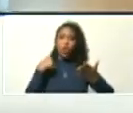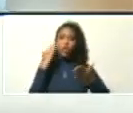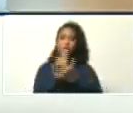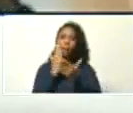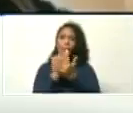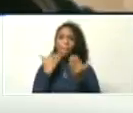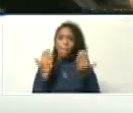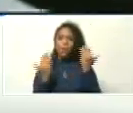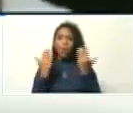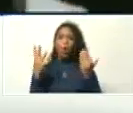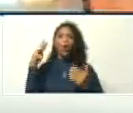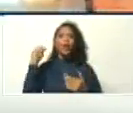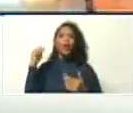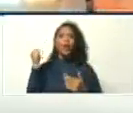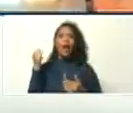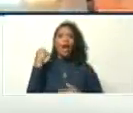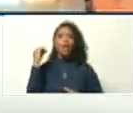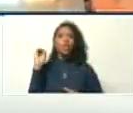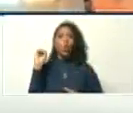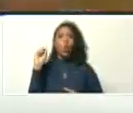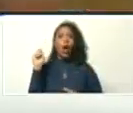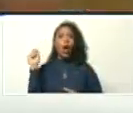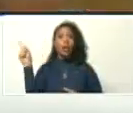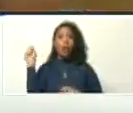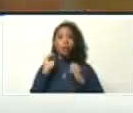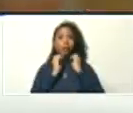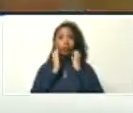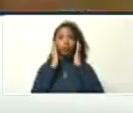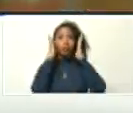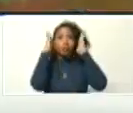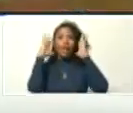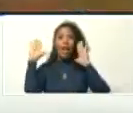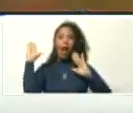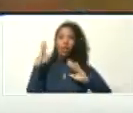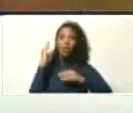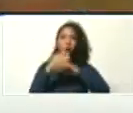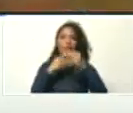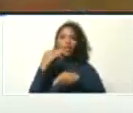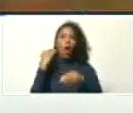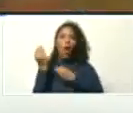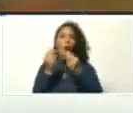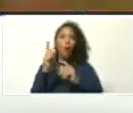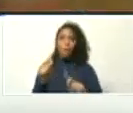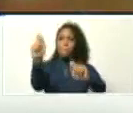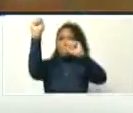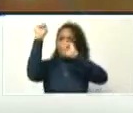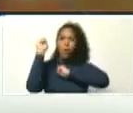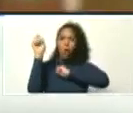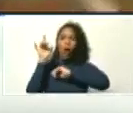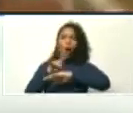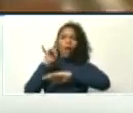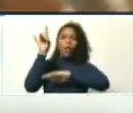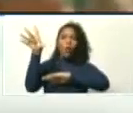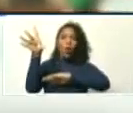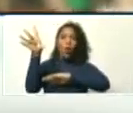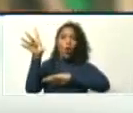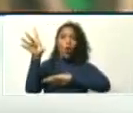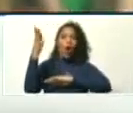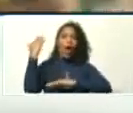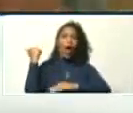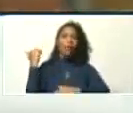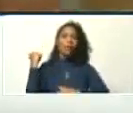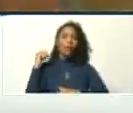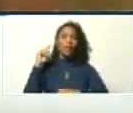Aquiles Nazoa y él se sonrojaba, pero él vino como a tomar la batuta que dejó Aquiles Nazoa como cronista de su